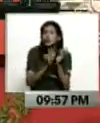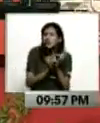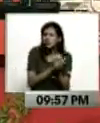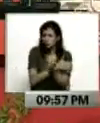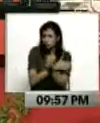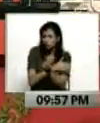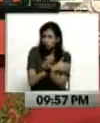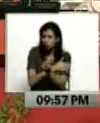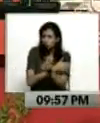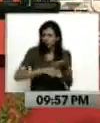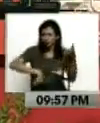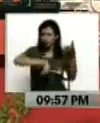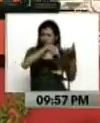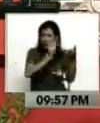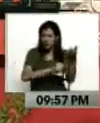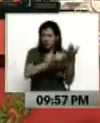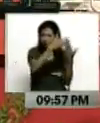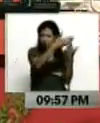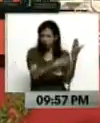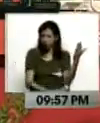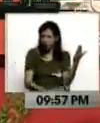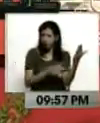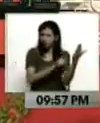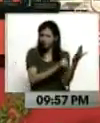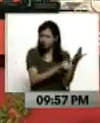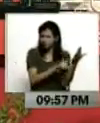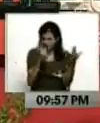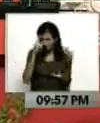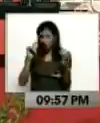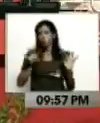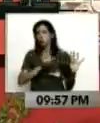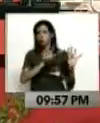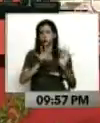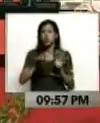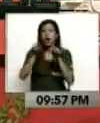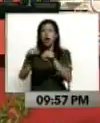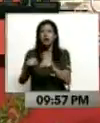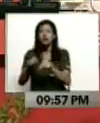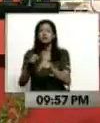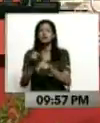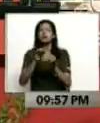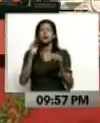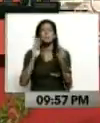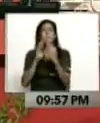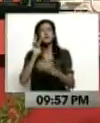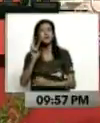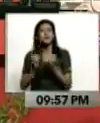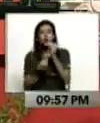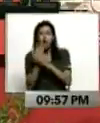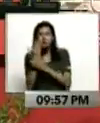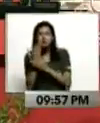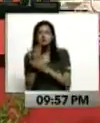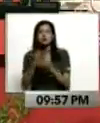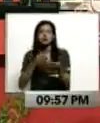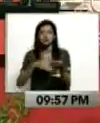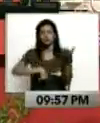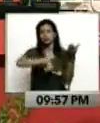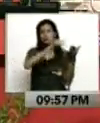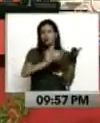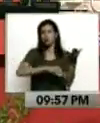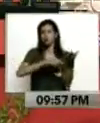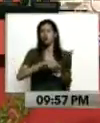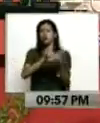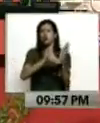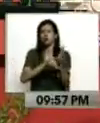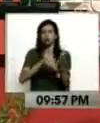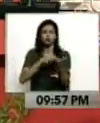abril no se presentaron en el Palacio y firmaron ahí Cómo se llama el decreto de Carmona Y quién de ellos le ha